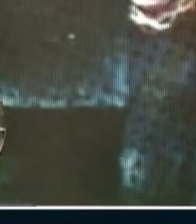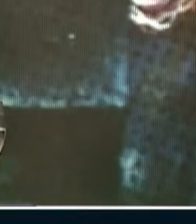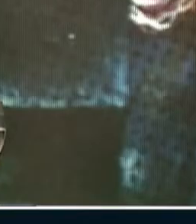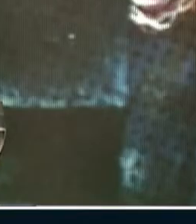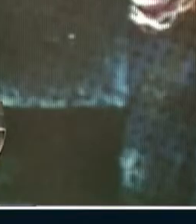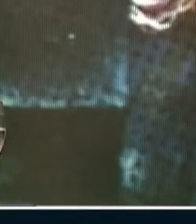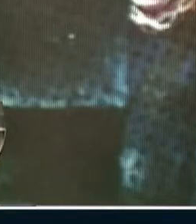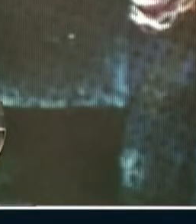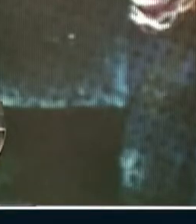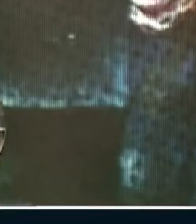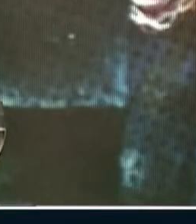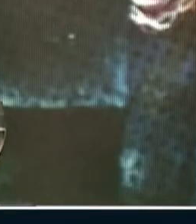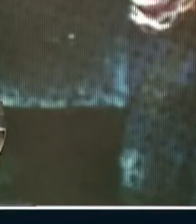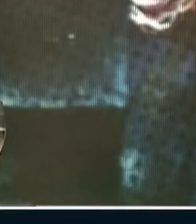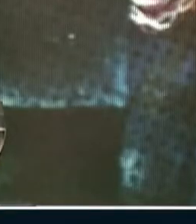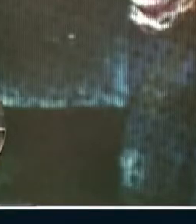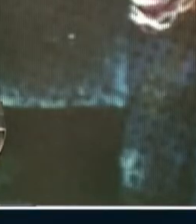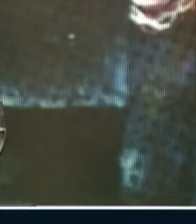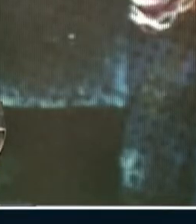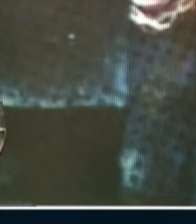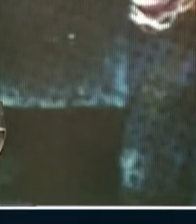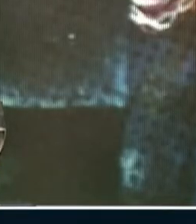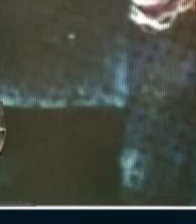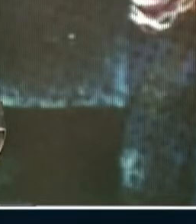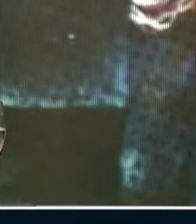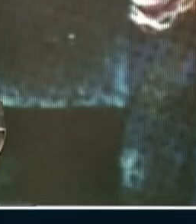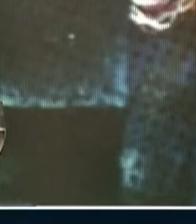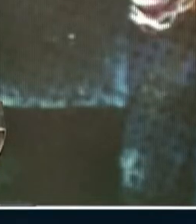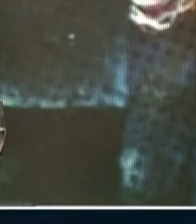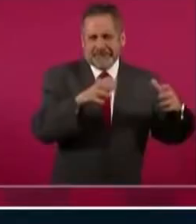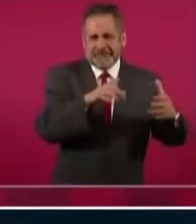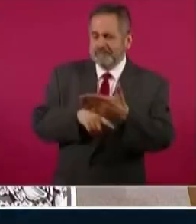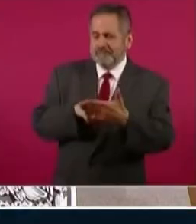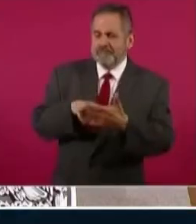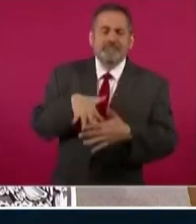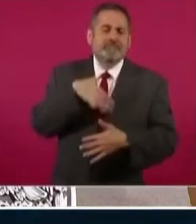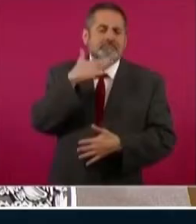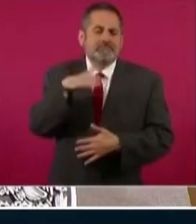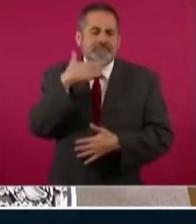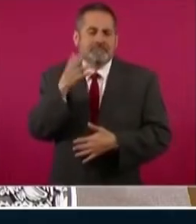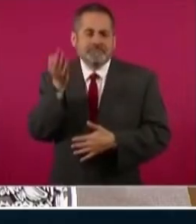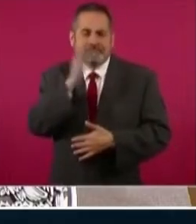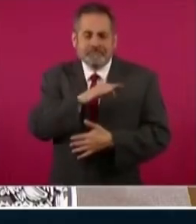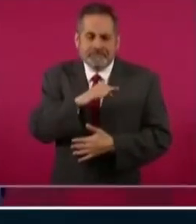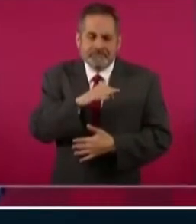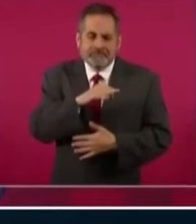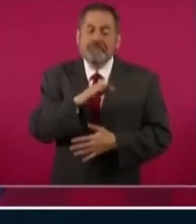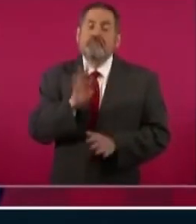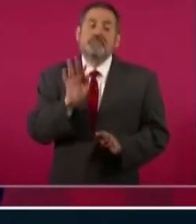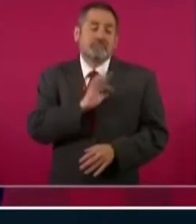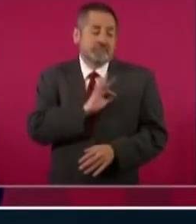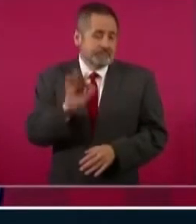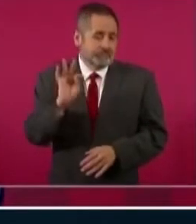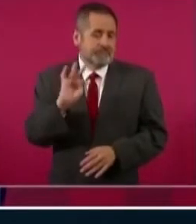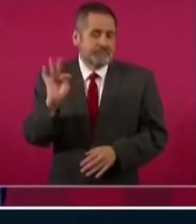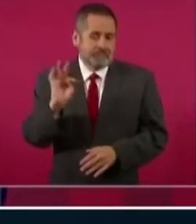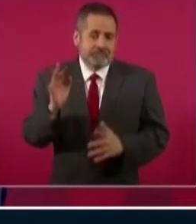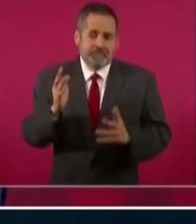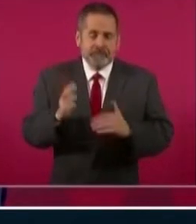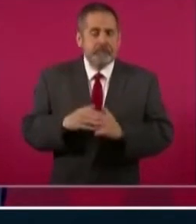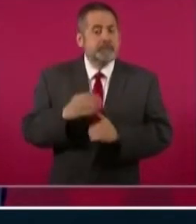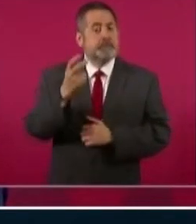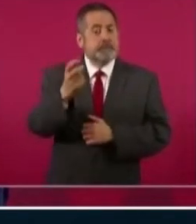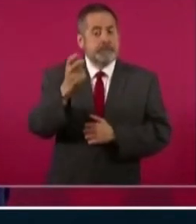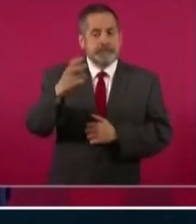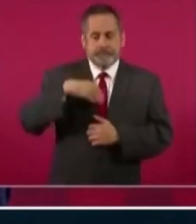También él es perfectamente consciente de que tenemos un comercio con Estados Unidos que ronda los 700 mil millones de